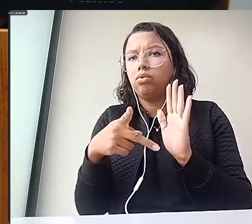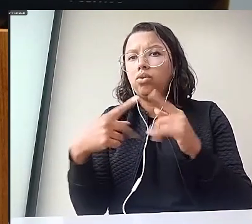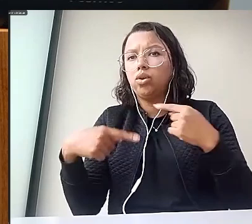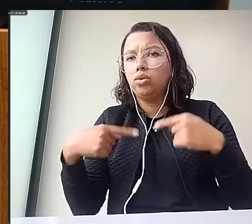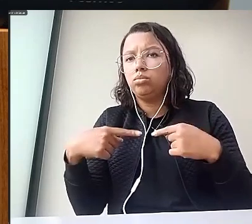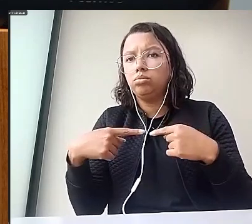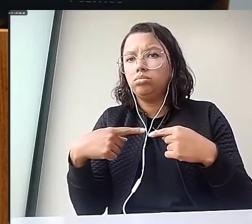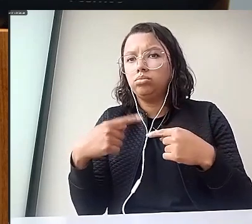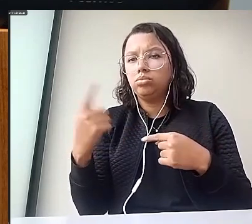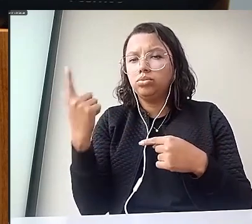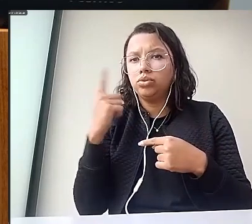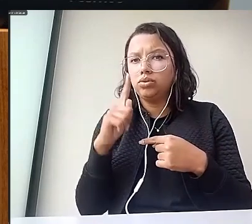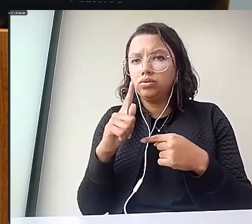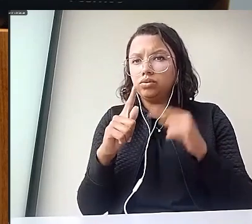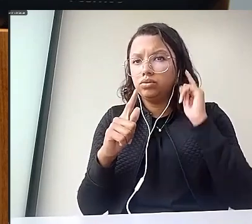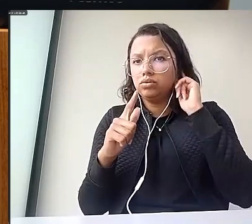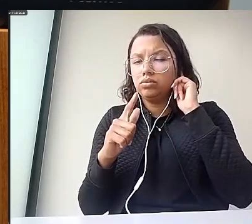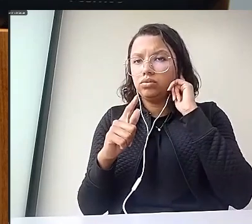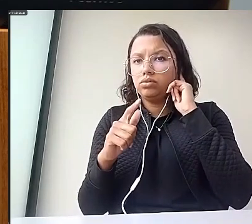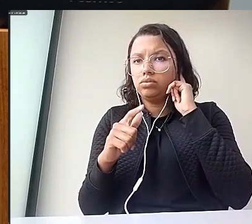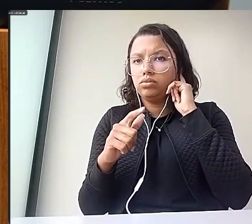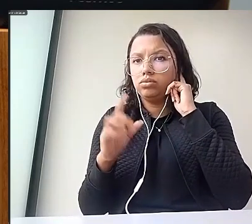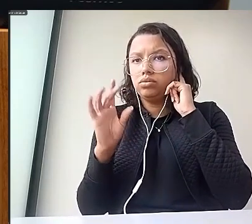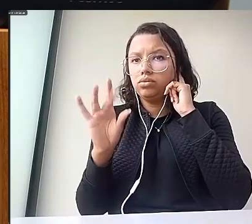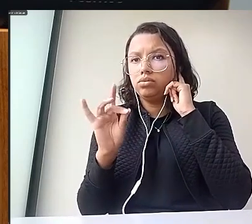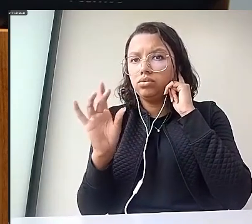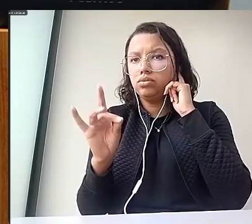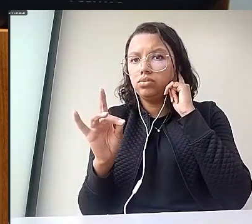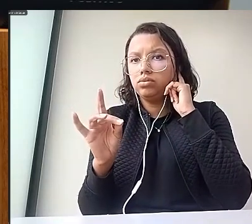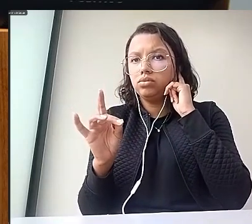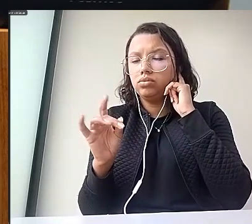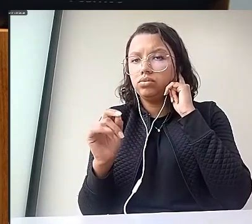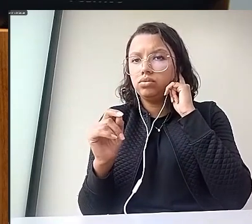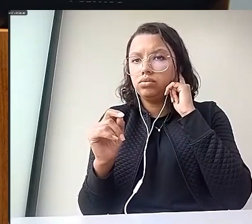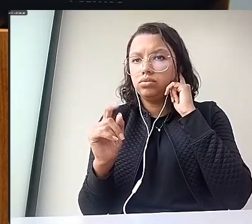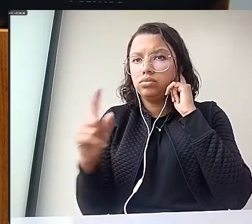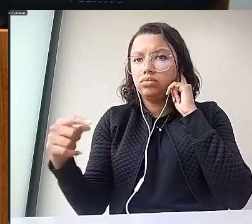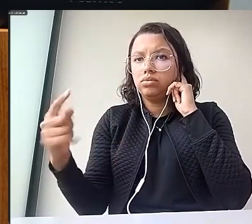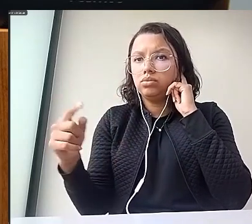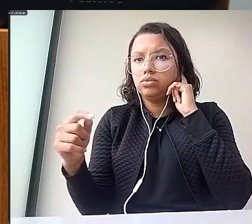las elecciones legislativas, 2 meses después de su propia reelección,